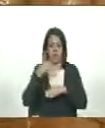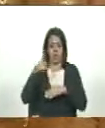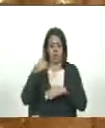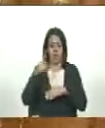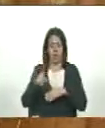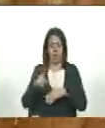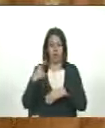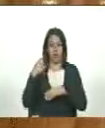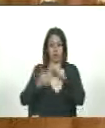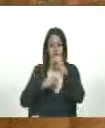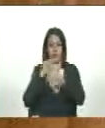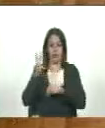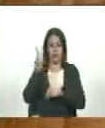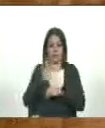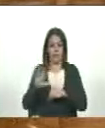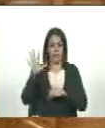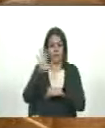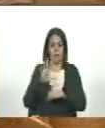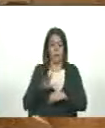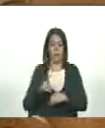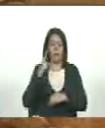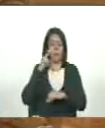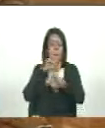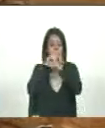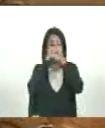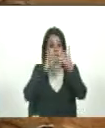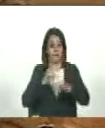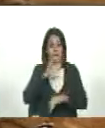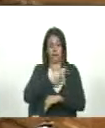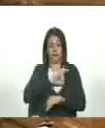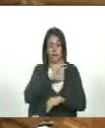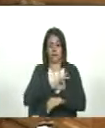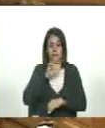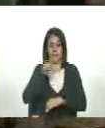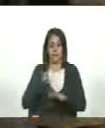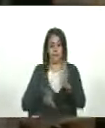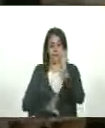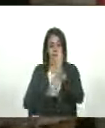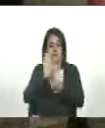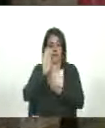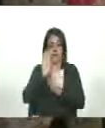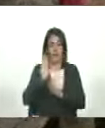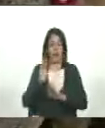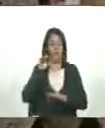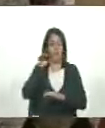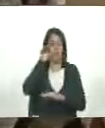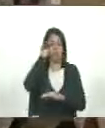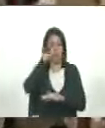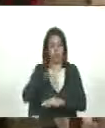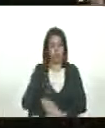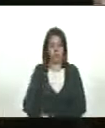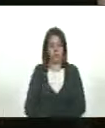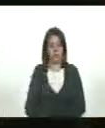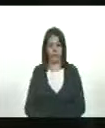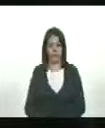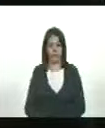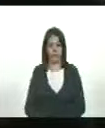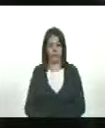derecho sagrado de Venezuela a la felicidad social, al desarrollo, al futuro